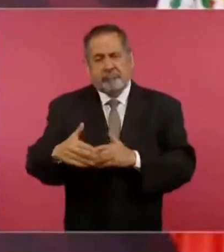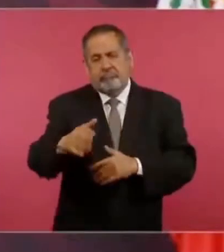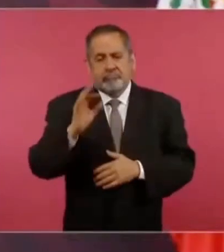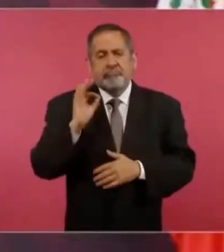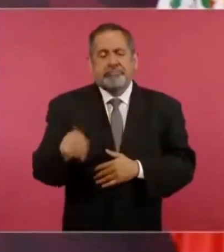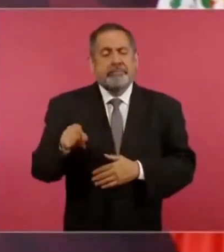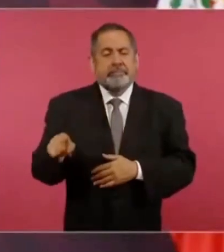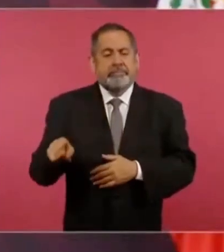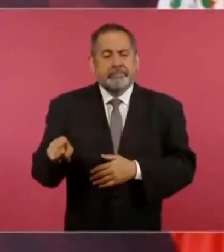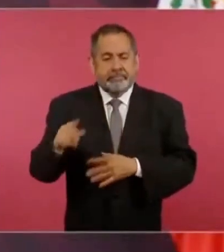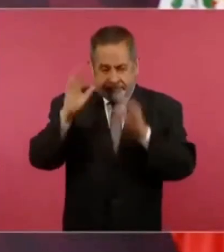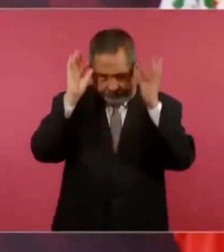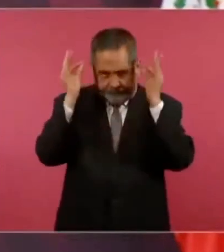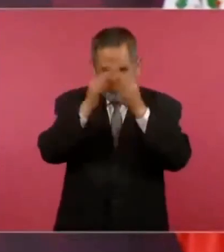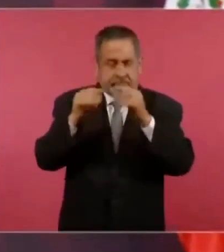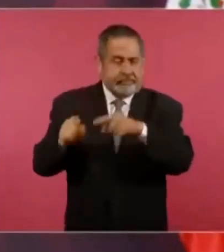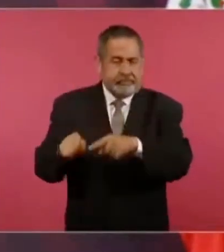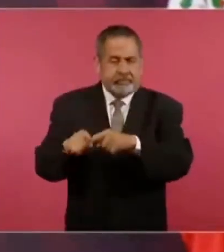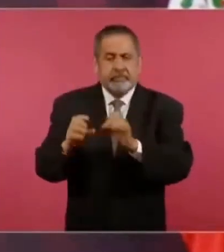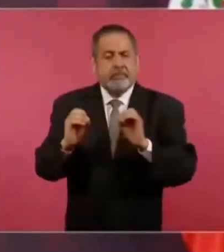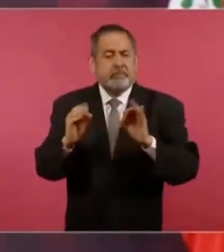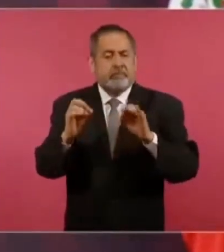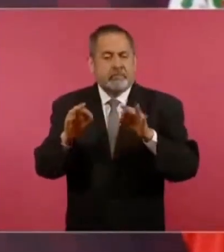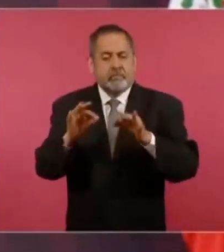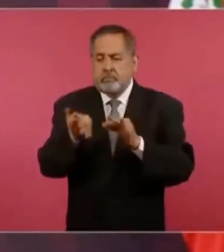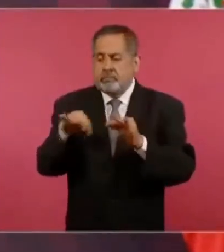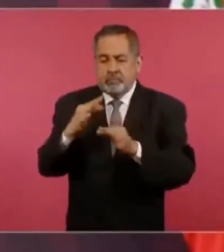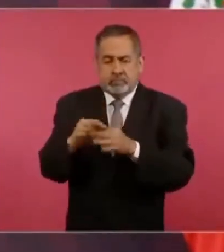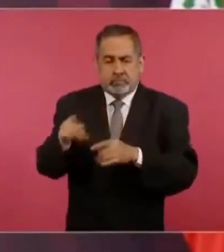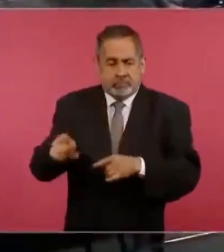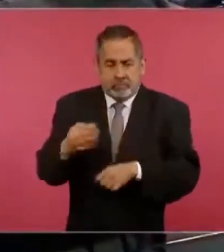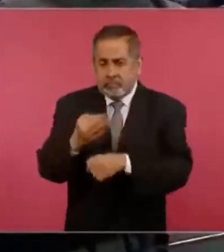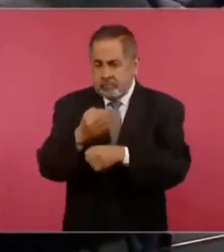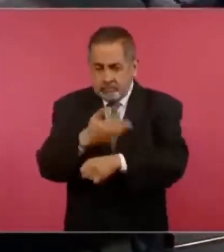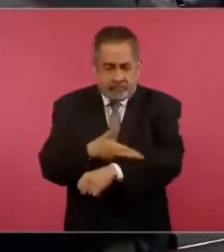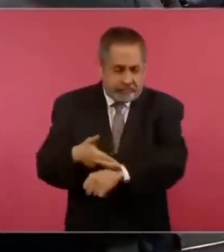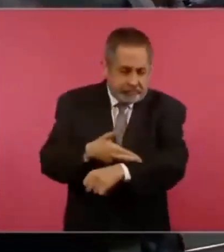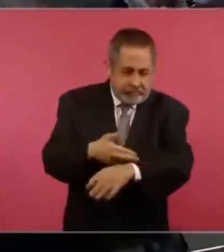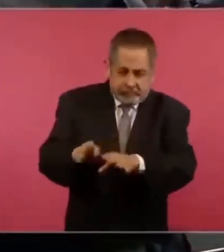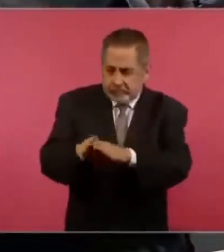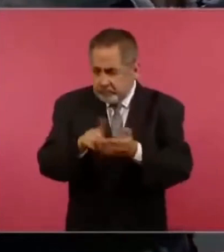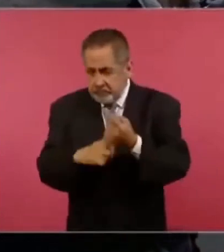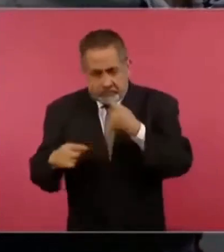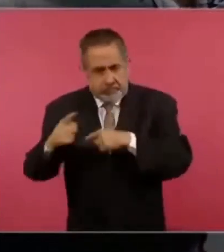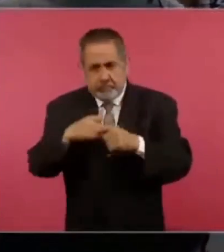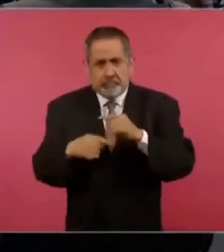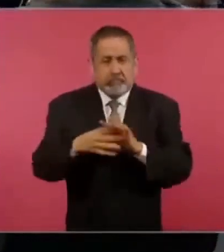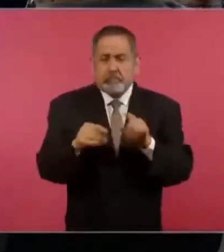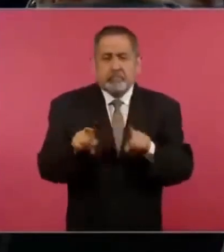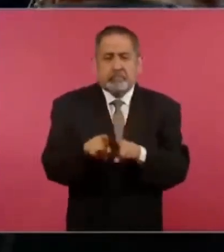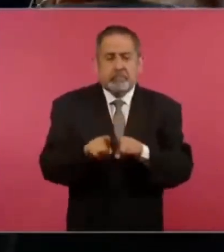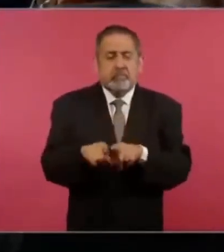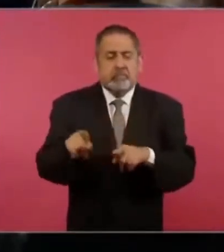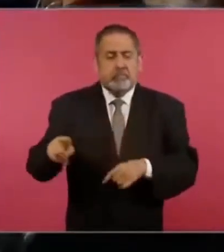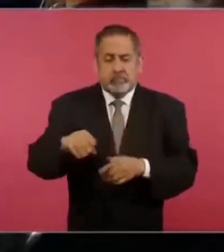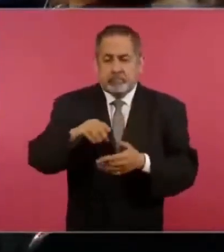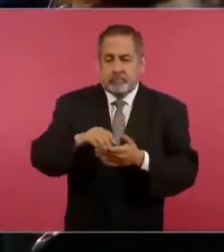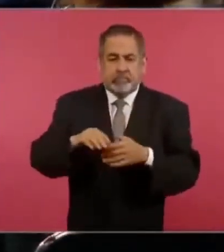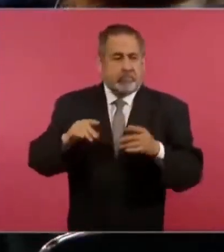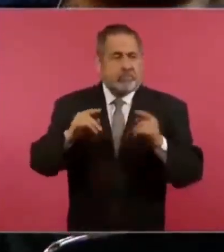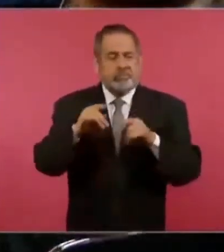la aduana, todas las oficinas. Estamos creando también un